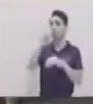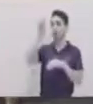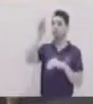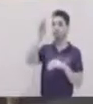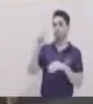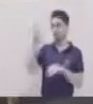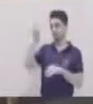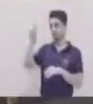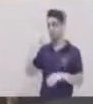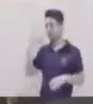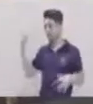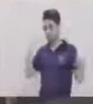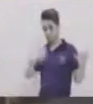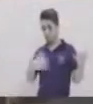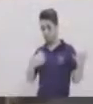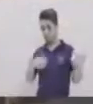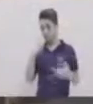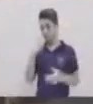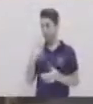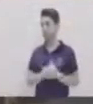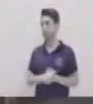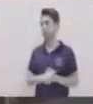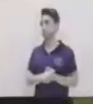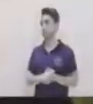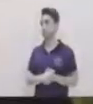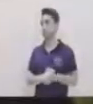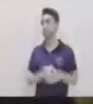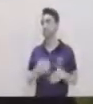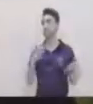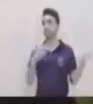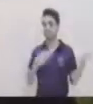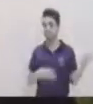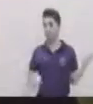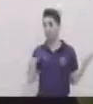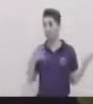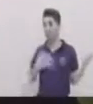a tocarlo con esta guitarra un acorde.